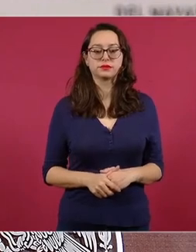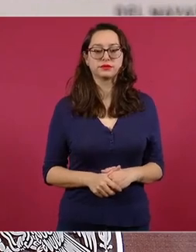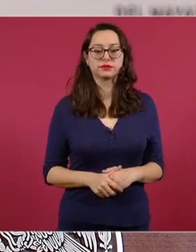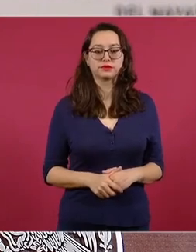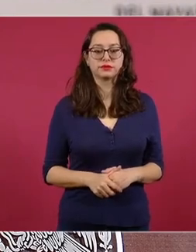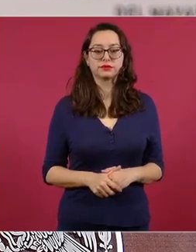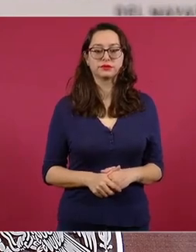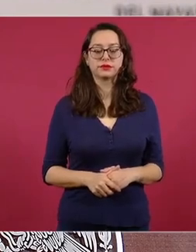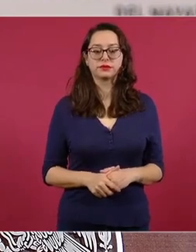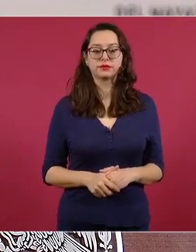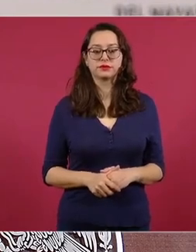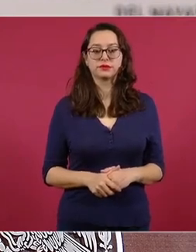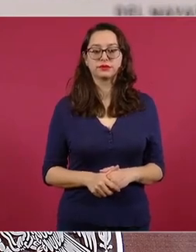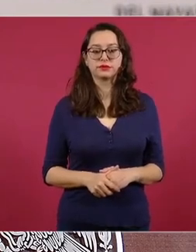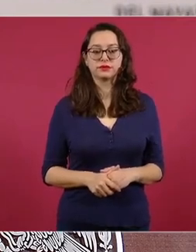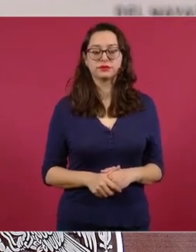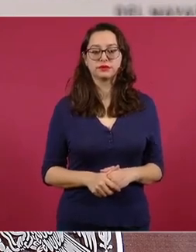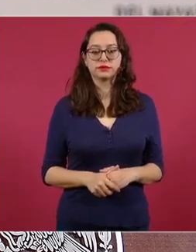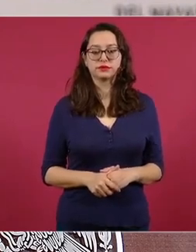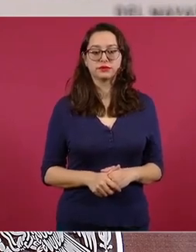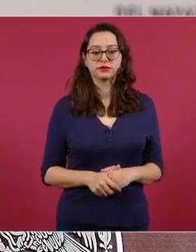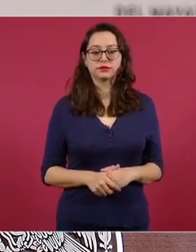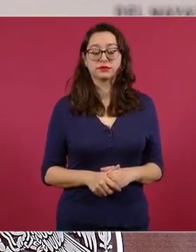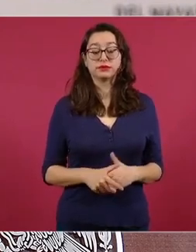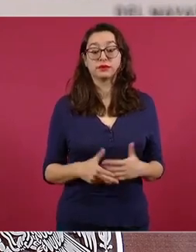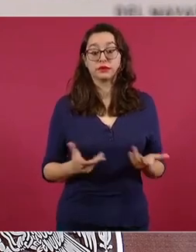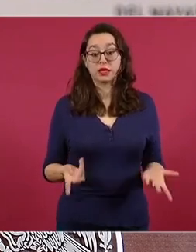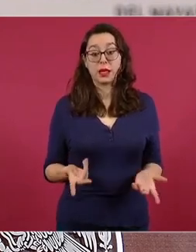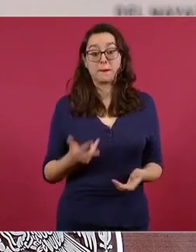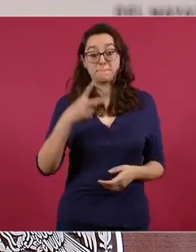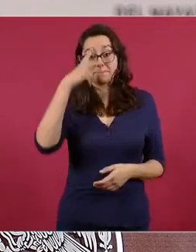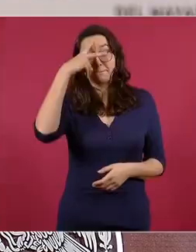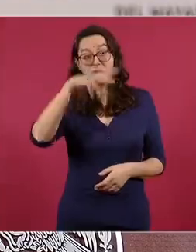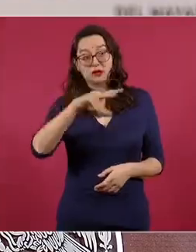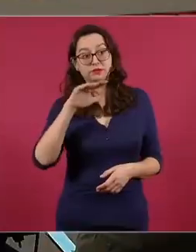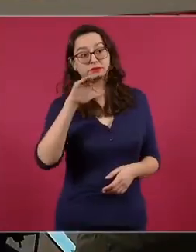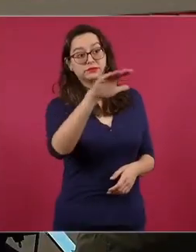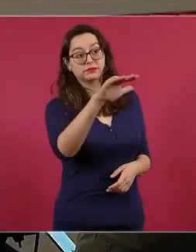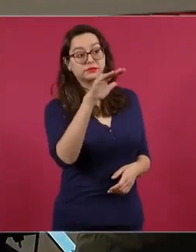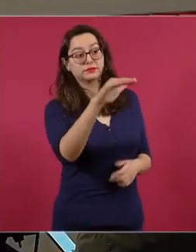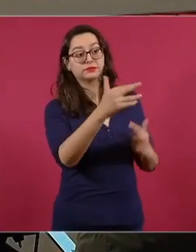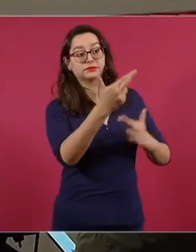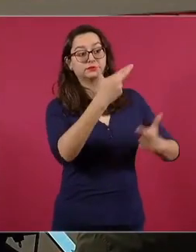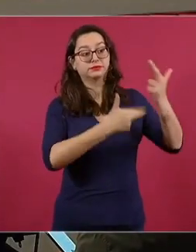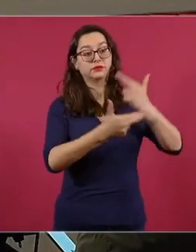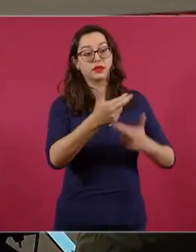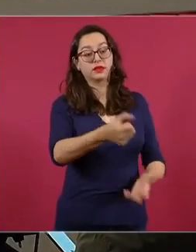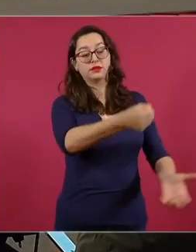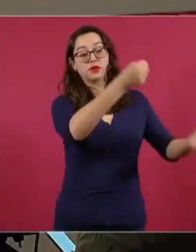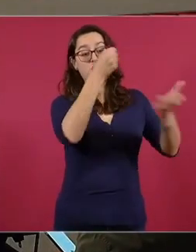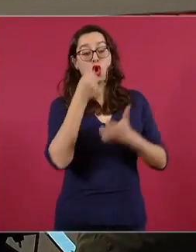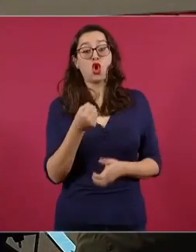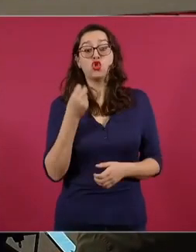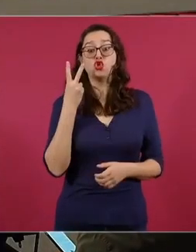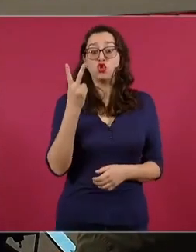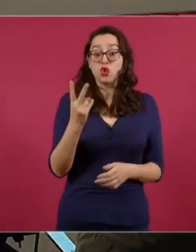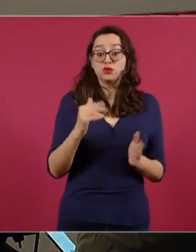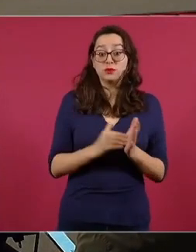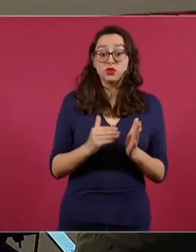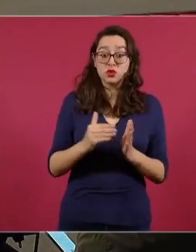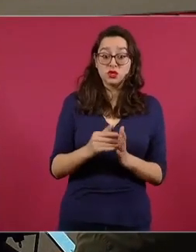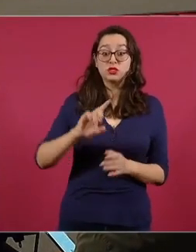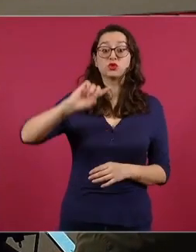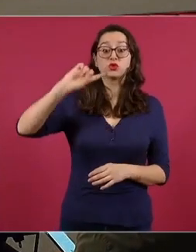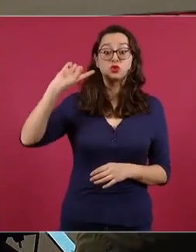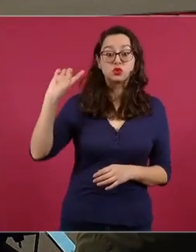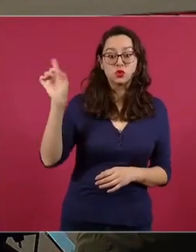la recuperación de parte de México de cerca de $2 millones a través de una resolución judicial.